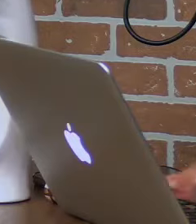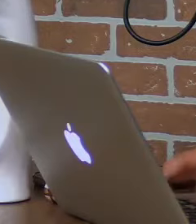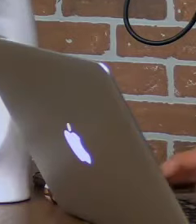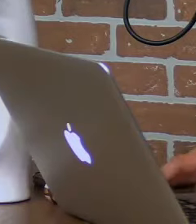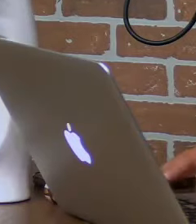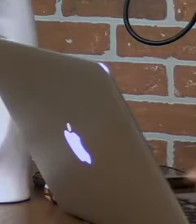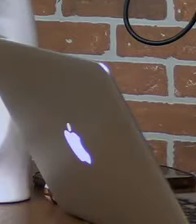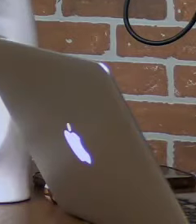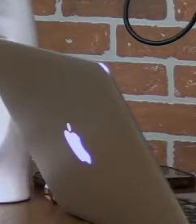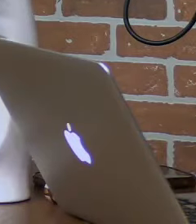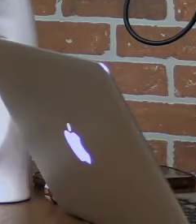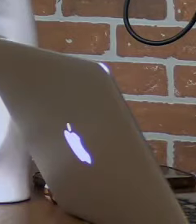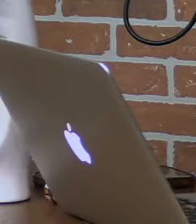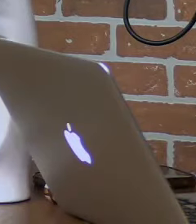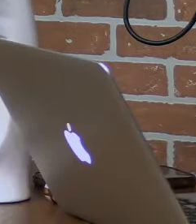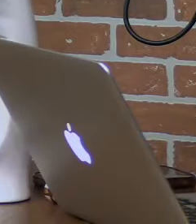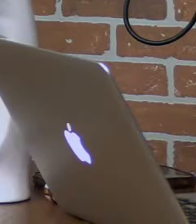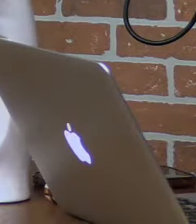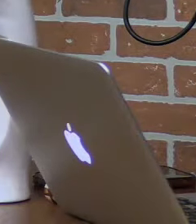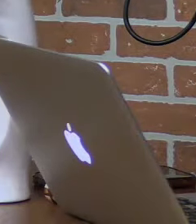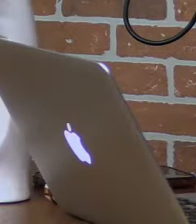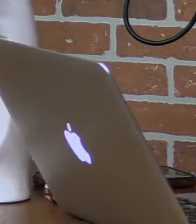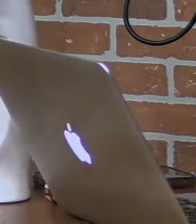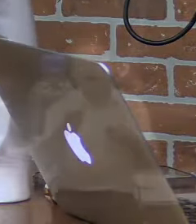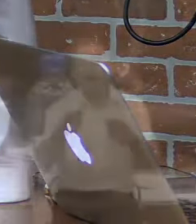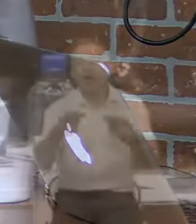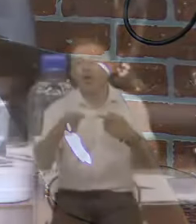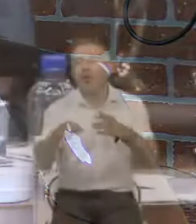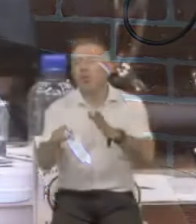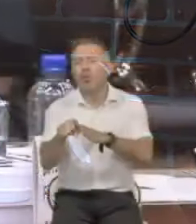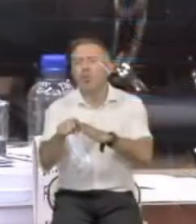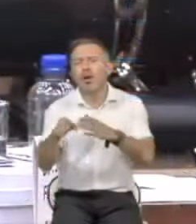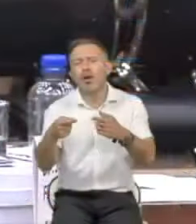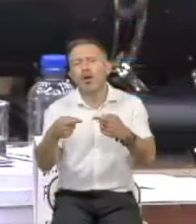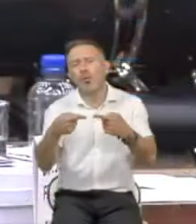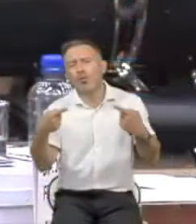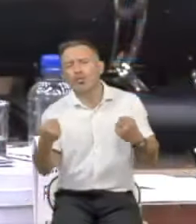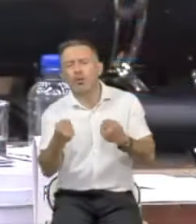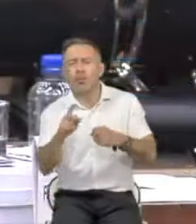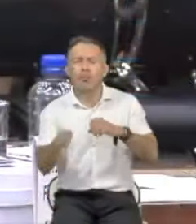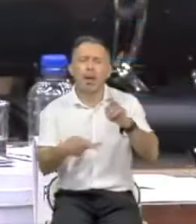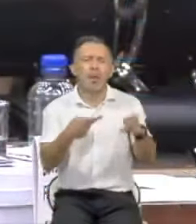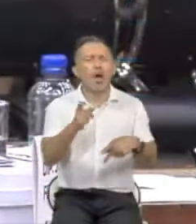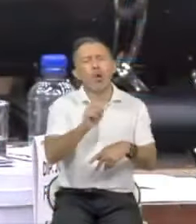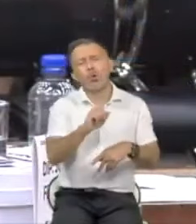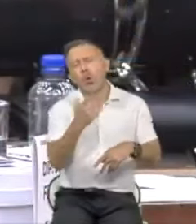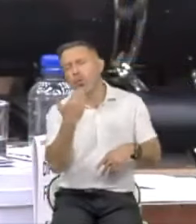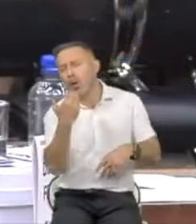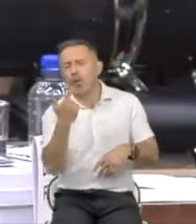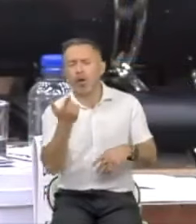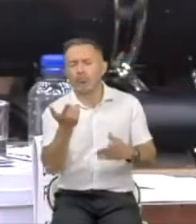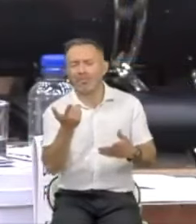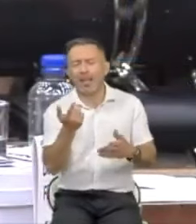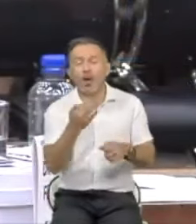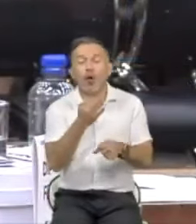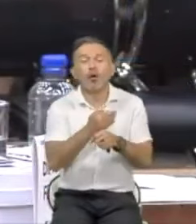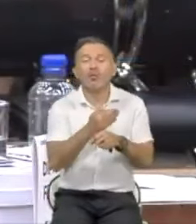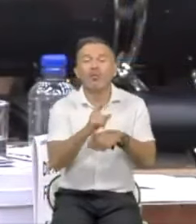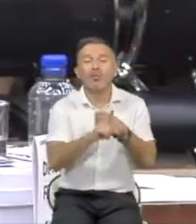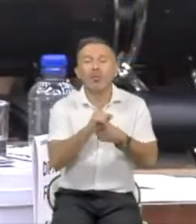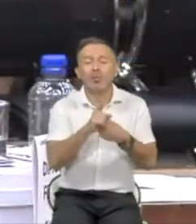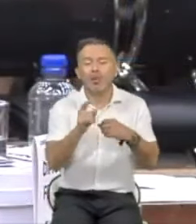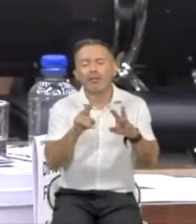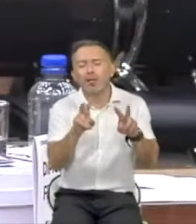desarrollado la derecha en el mundo vamos a escuchar Aquí el problema es el manejo otra vez perverso